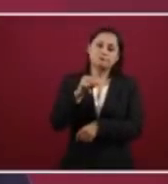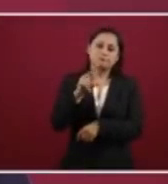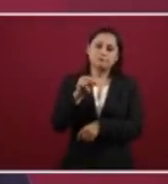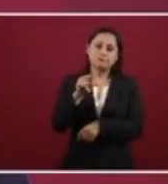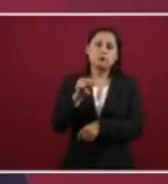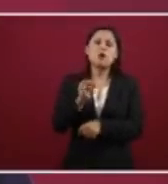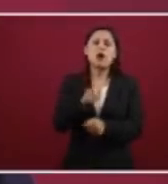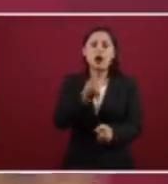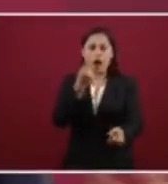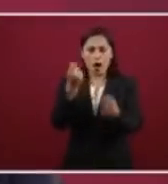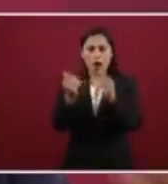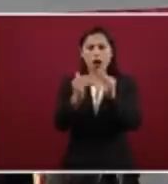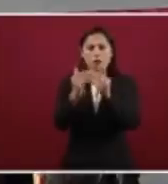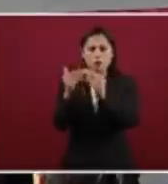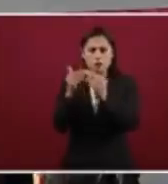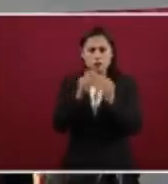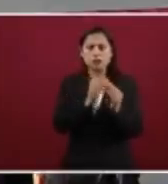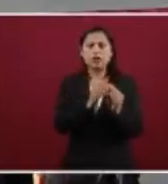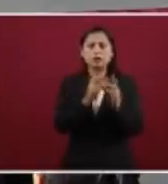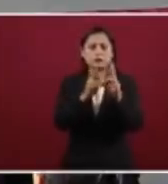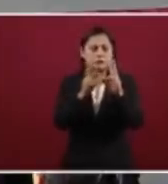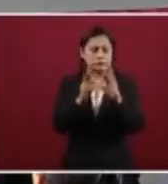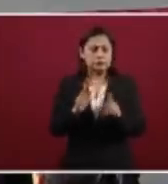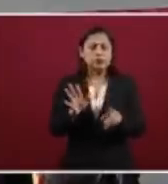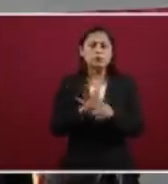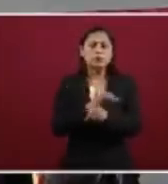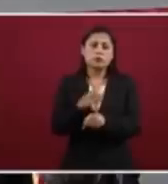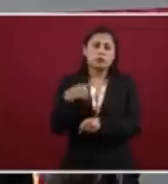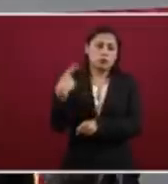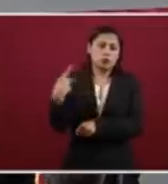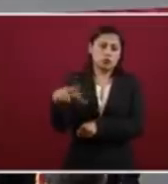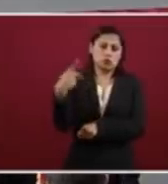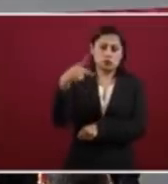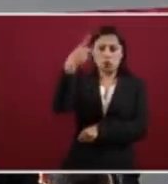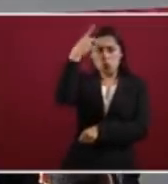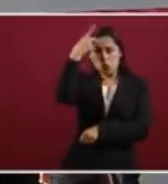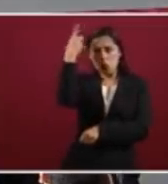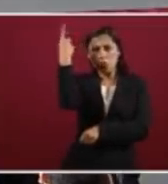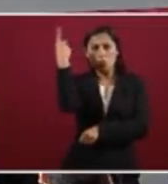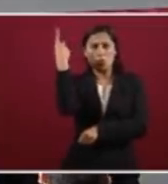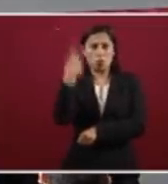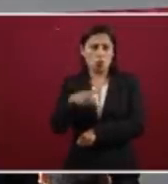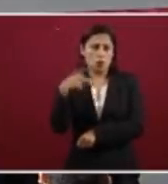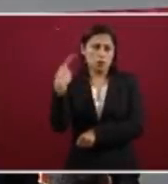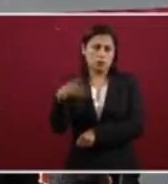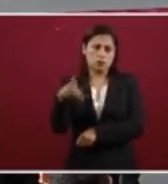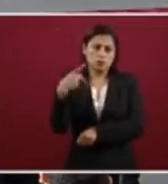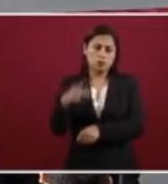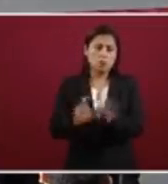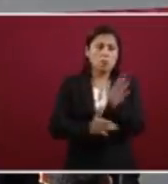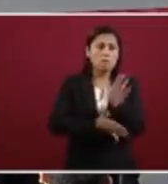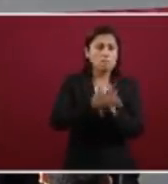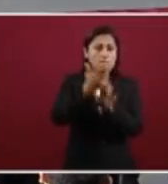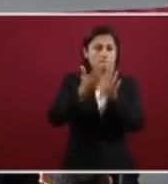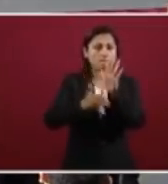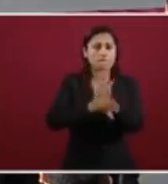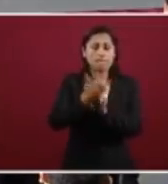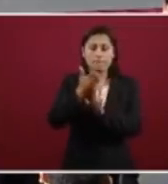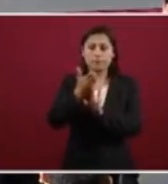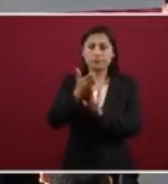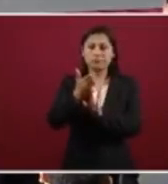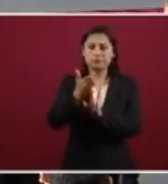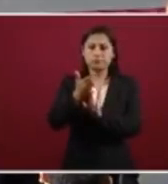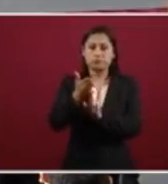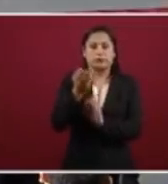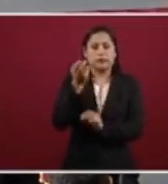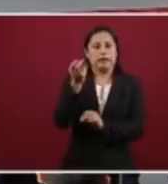sido autoconstruidas a lo largo de los años por los propios recursos de quienes las habitan. Entonces tenemos que mirar